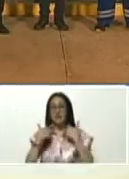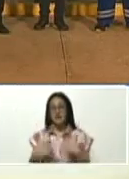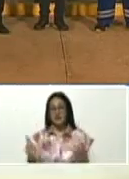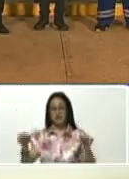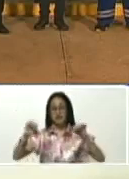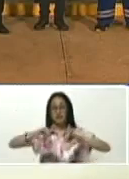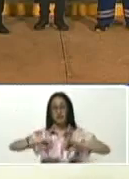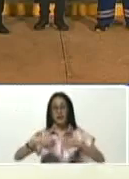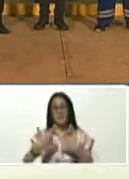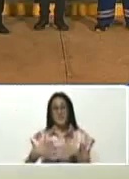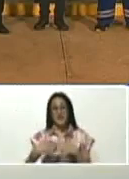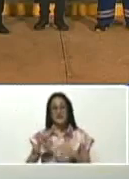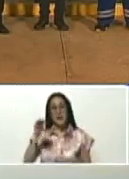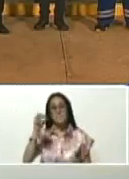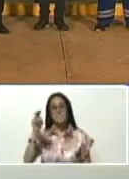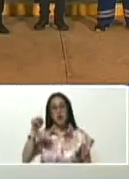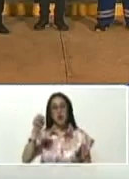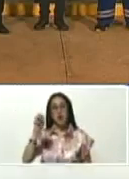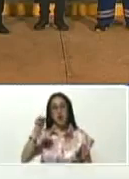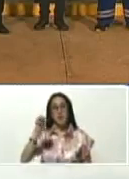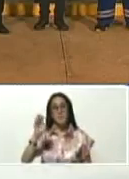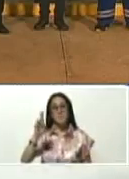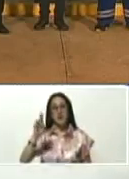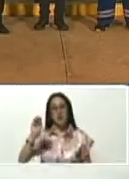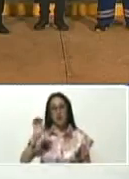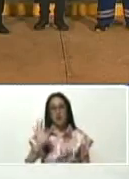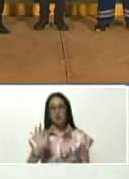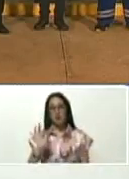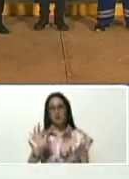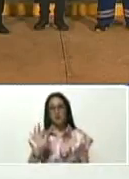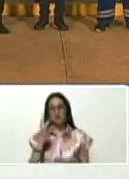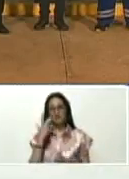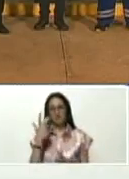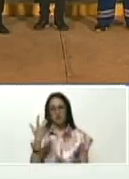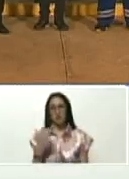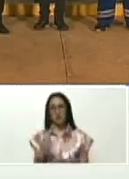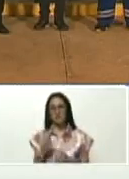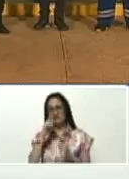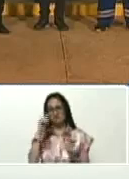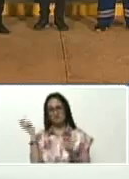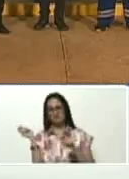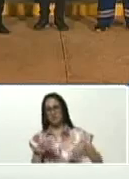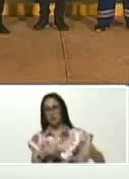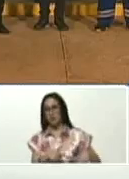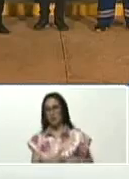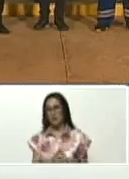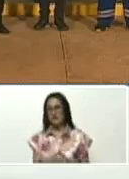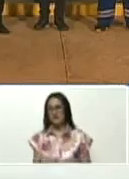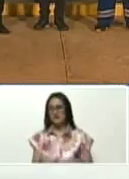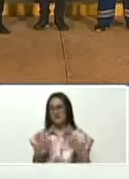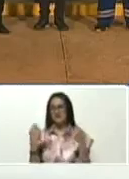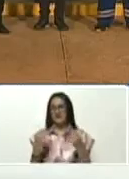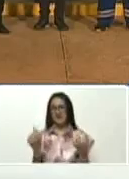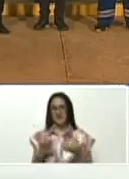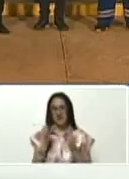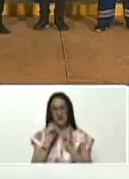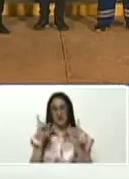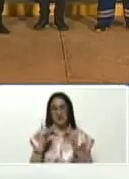destruida. Verdaderamente las imágenes, como se consiguió Monómero, de abandono, de destrucción, son